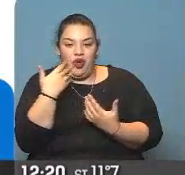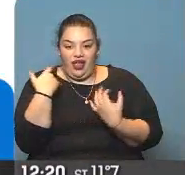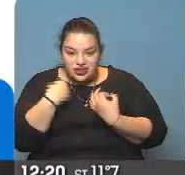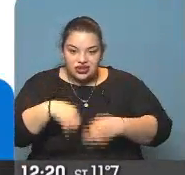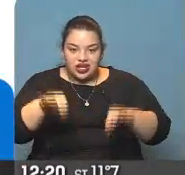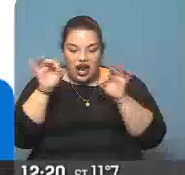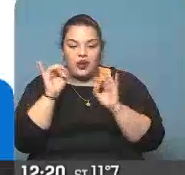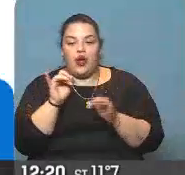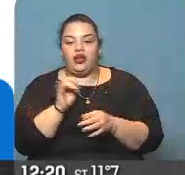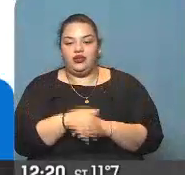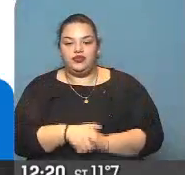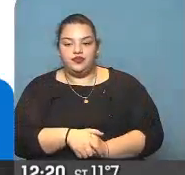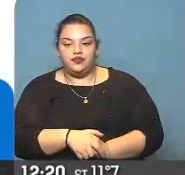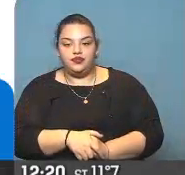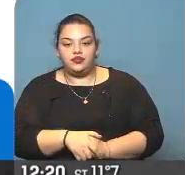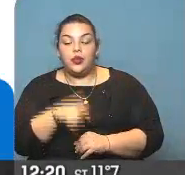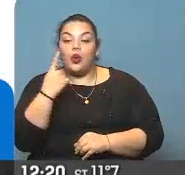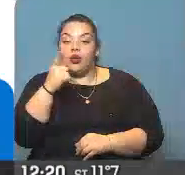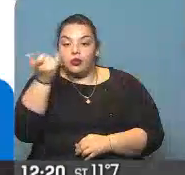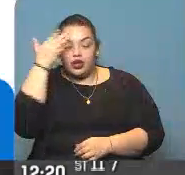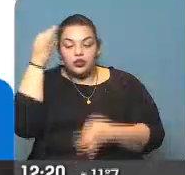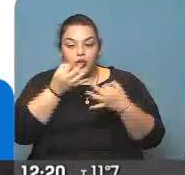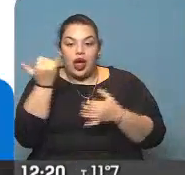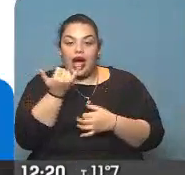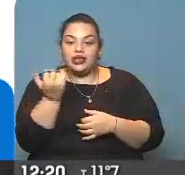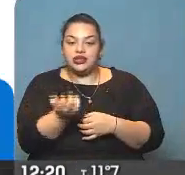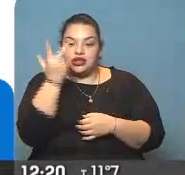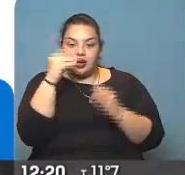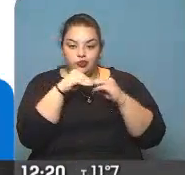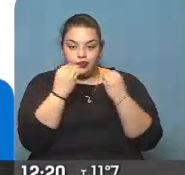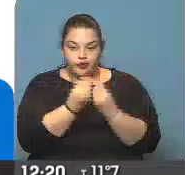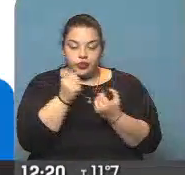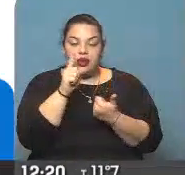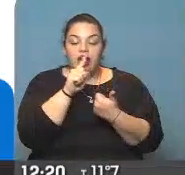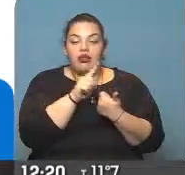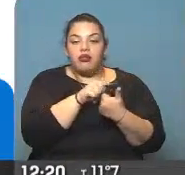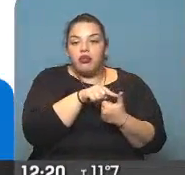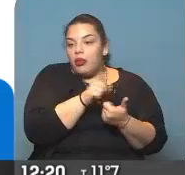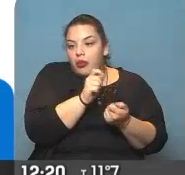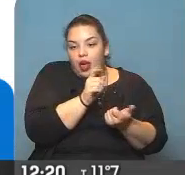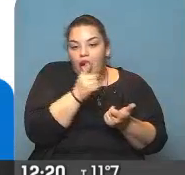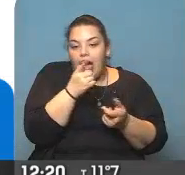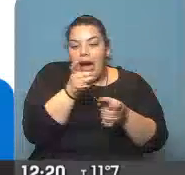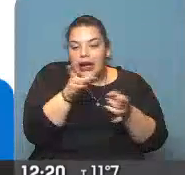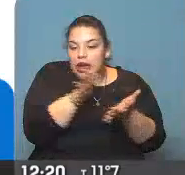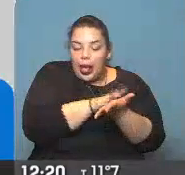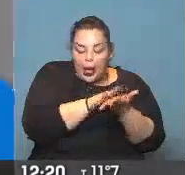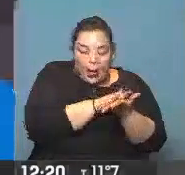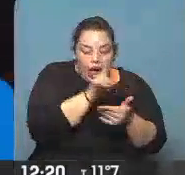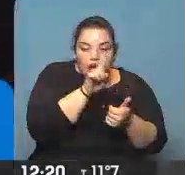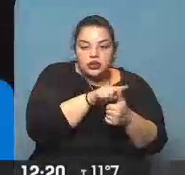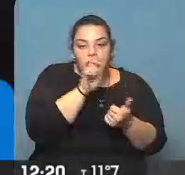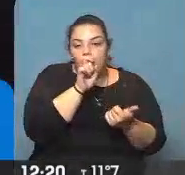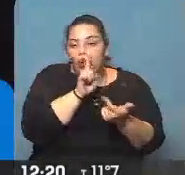este estudio se divide en tres resultados de bajo riesgo menos del 2 por ciento de riesgo de recaer esta